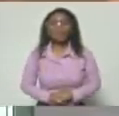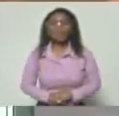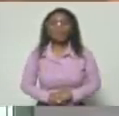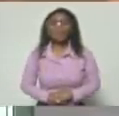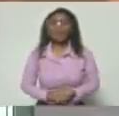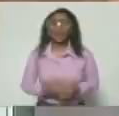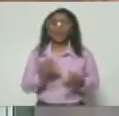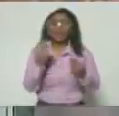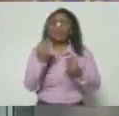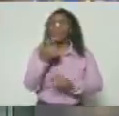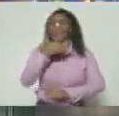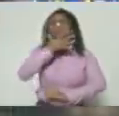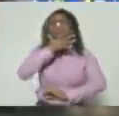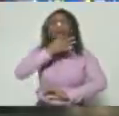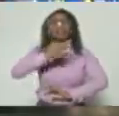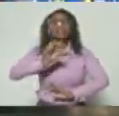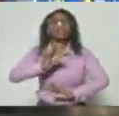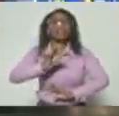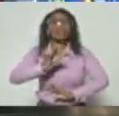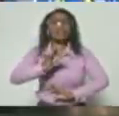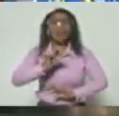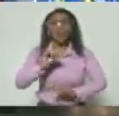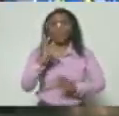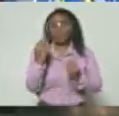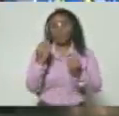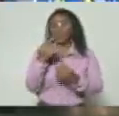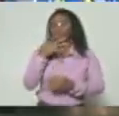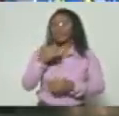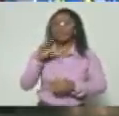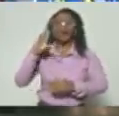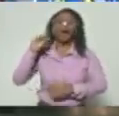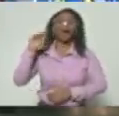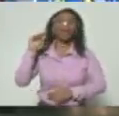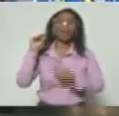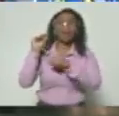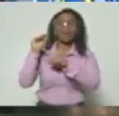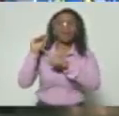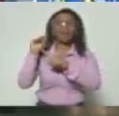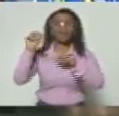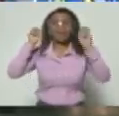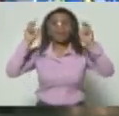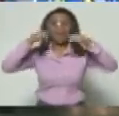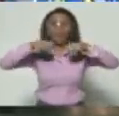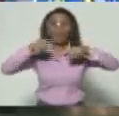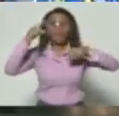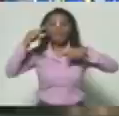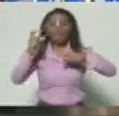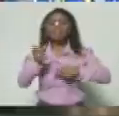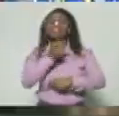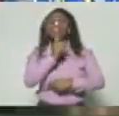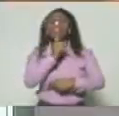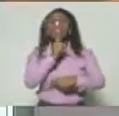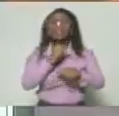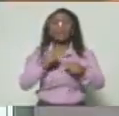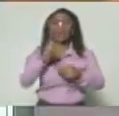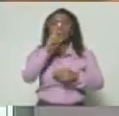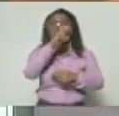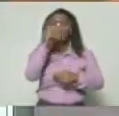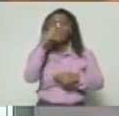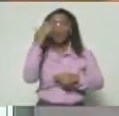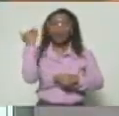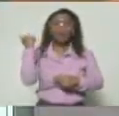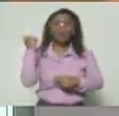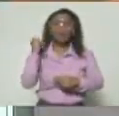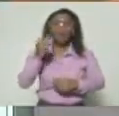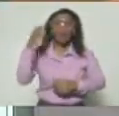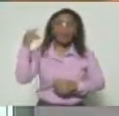fácil, ojo, es muy fácil hablar de esos términos hoy en día. Difícil era hace 20 años.